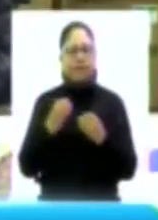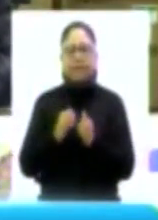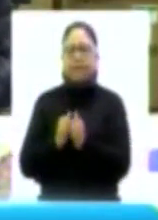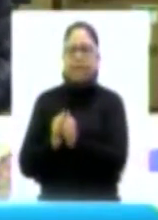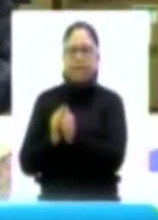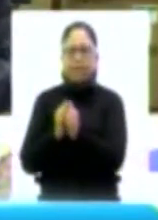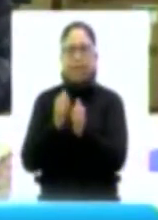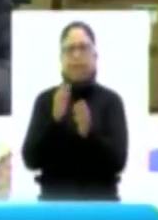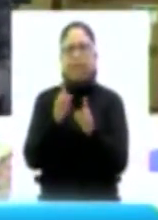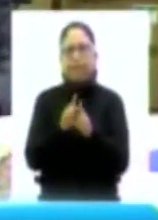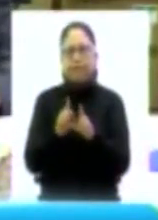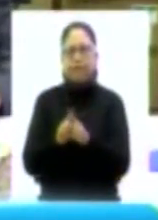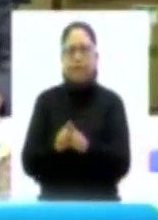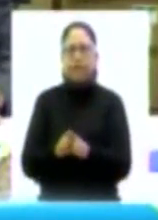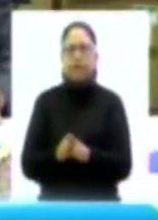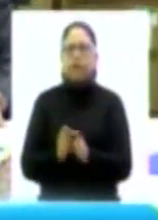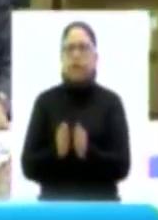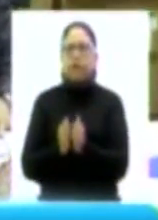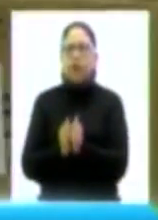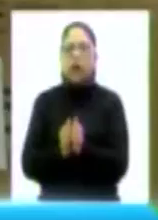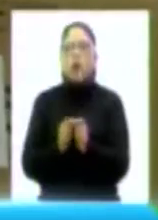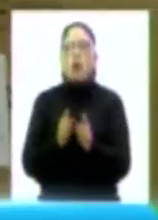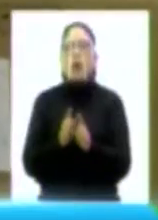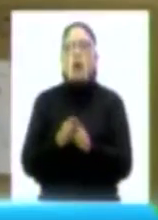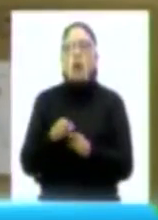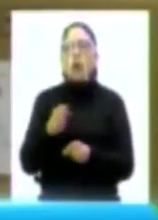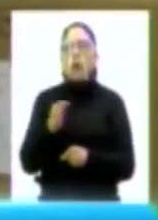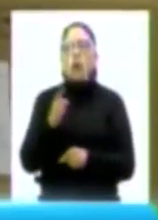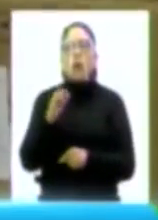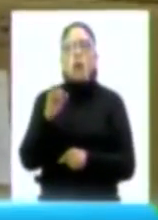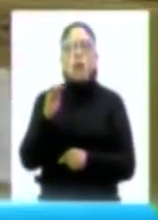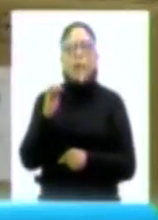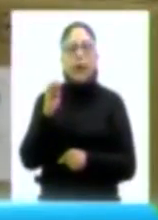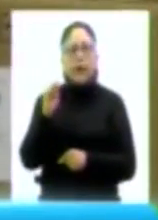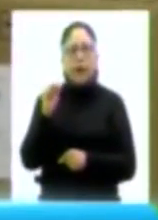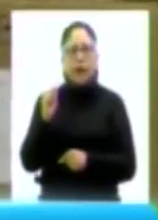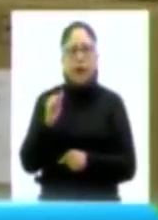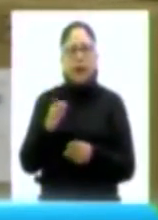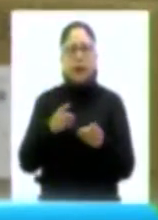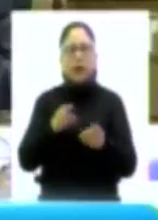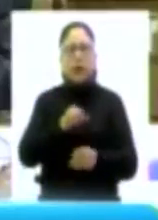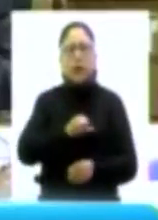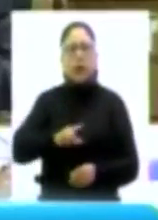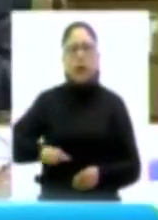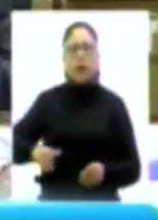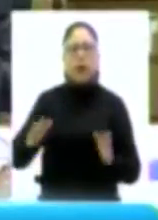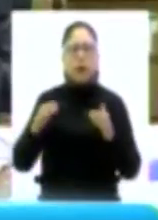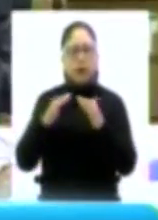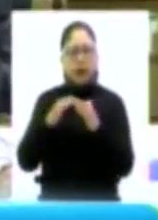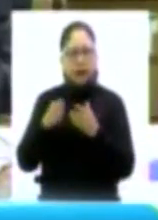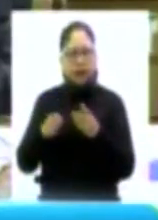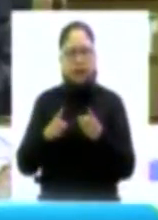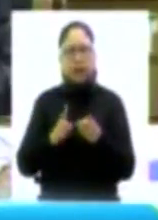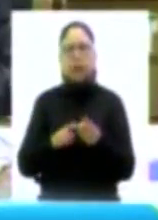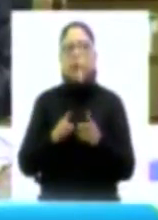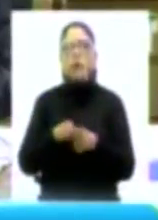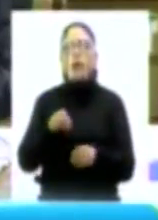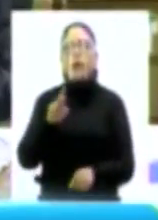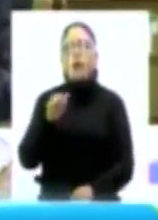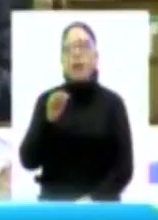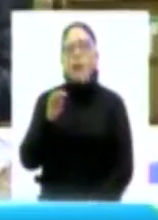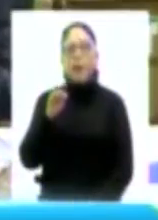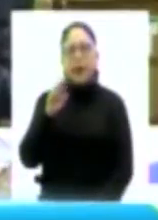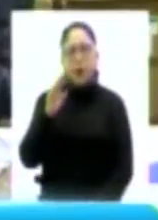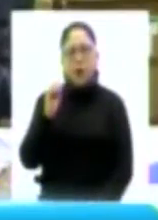a la señora Jimena Salinas, directora de Salud de la Alcaldía de La Paz, al señor Ramiro